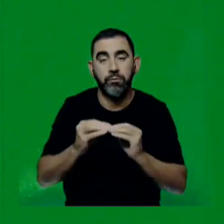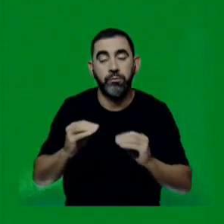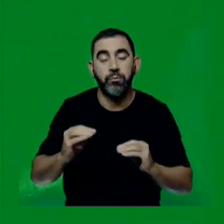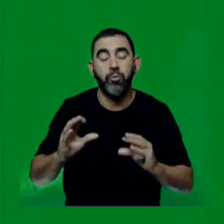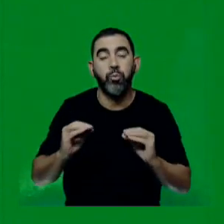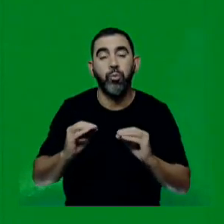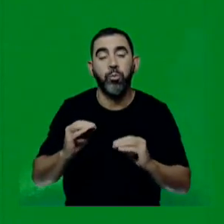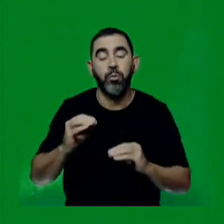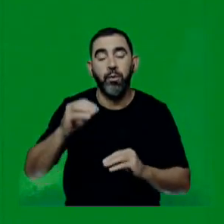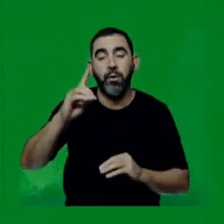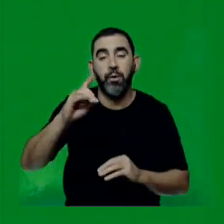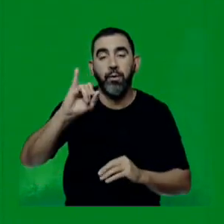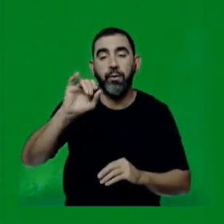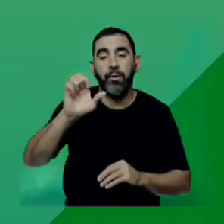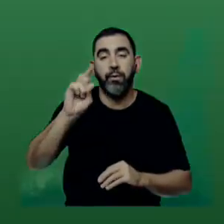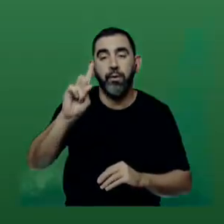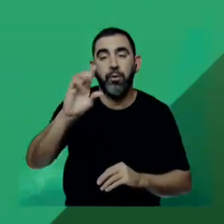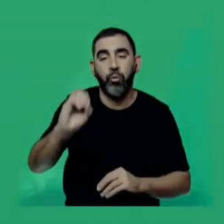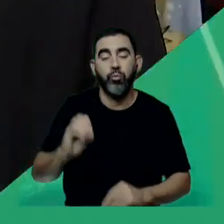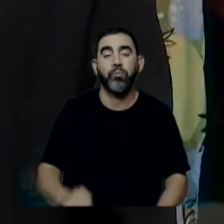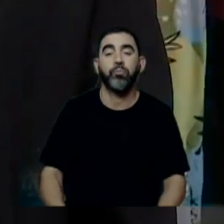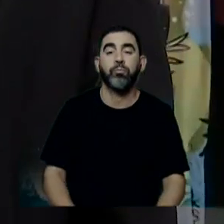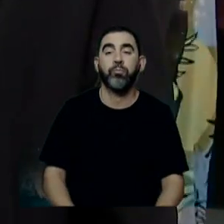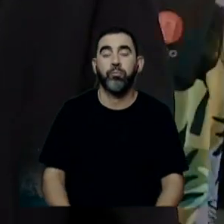compañero Diego Martini. ¿Qué tal? Buen mediodía, Diego. Adelante.